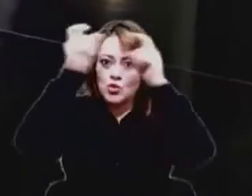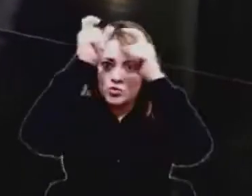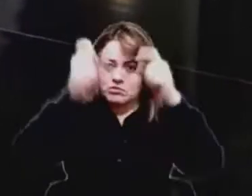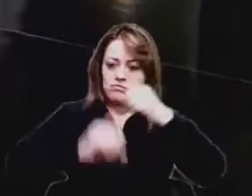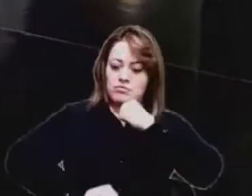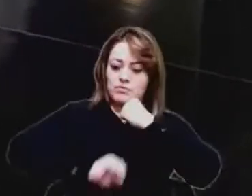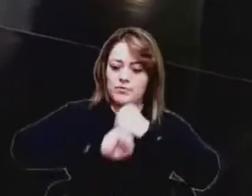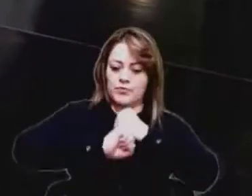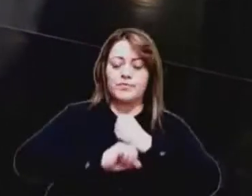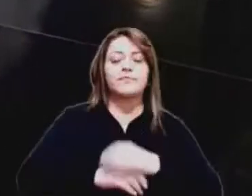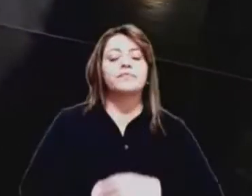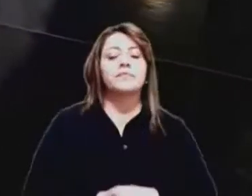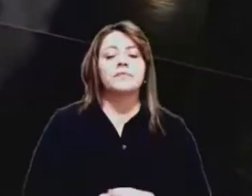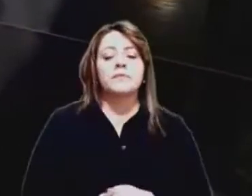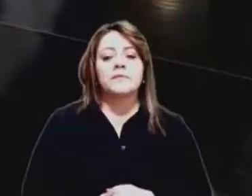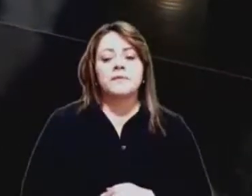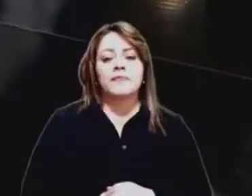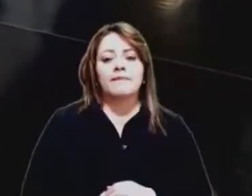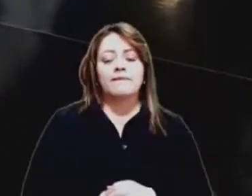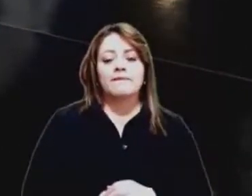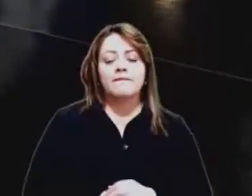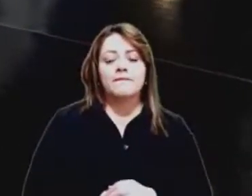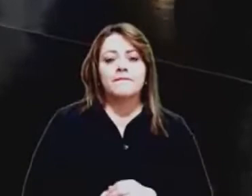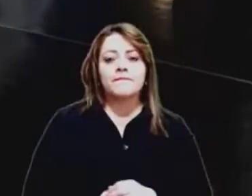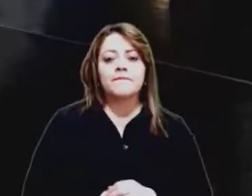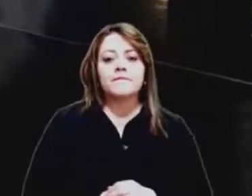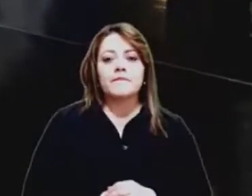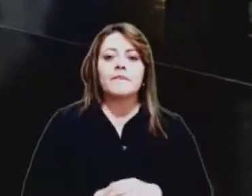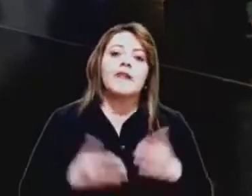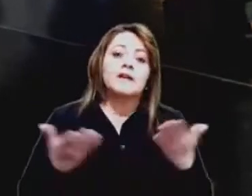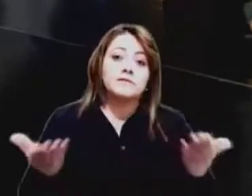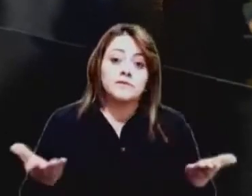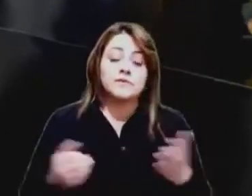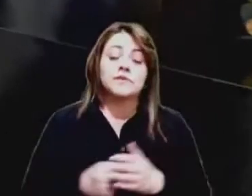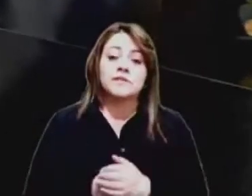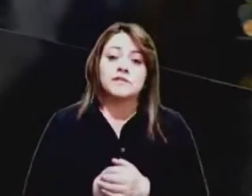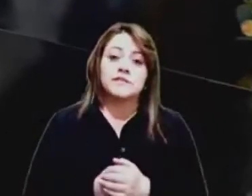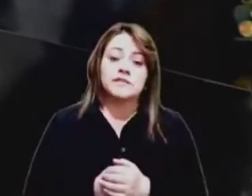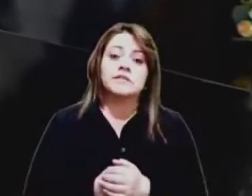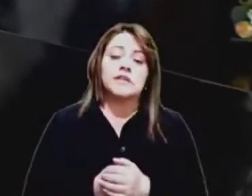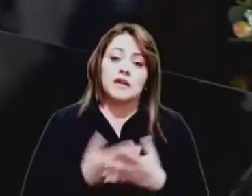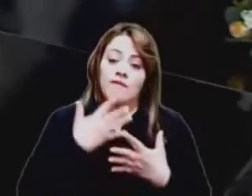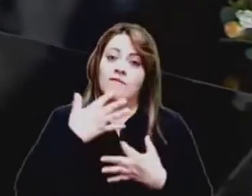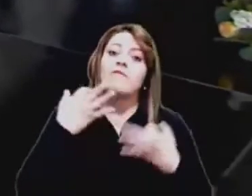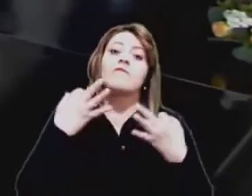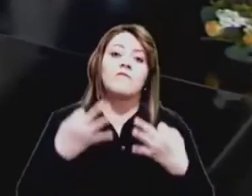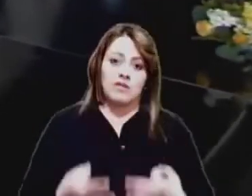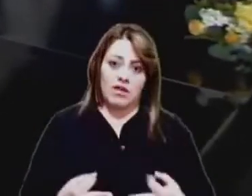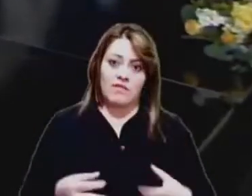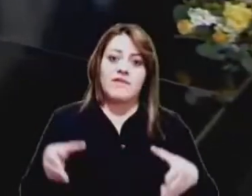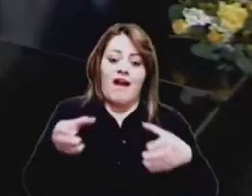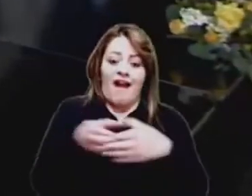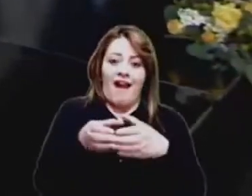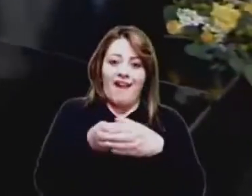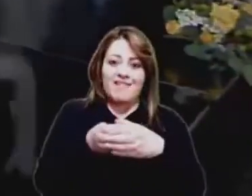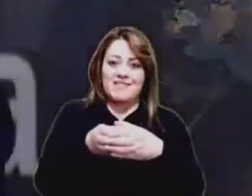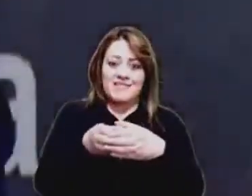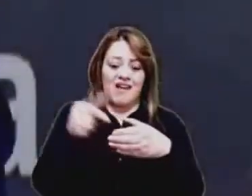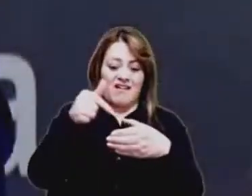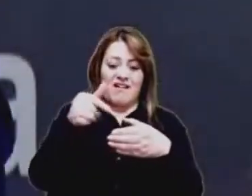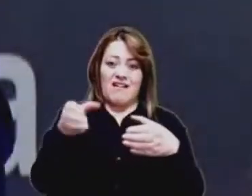entonces pues reitero aplaudimos aplaudimos desde la agencia esta importante